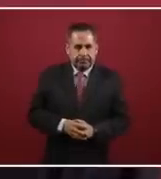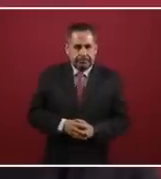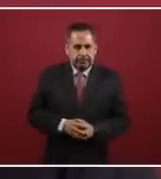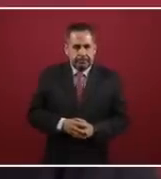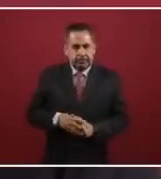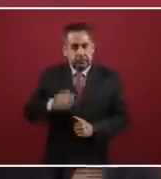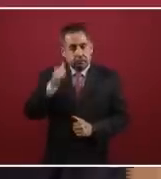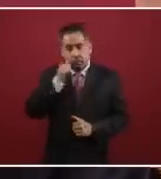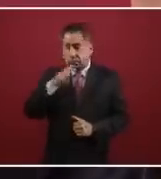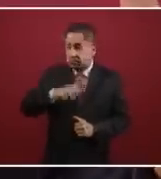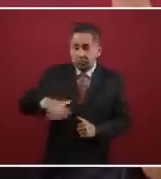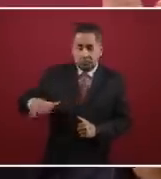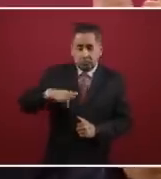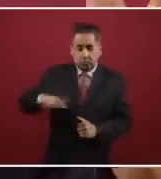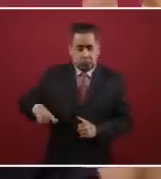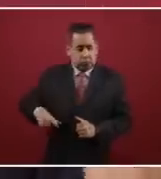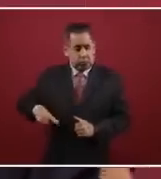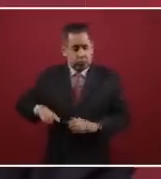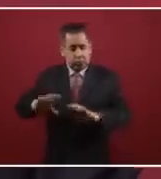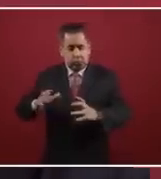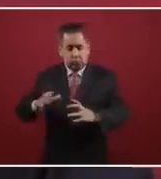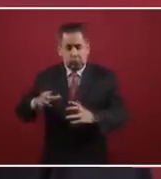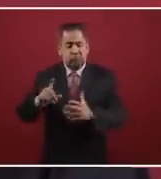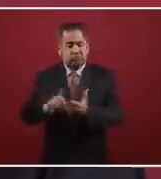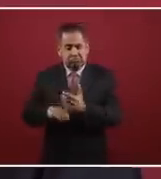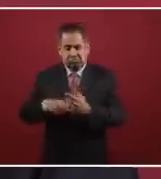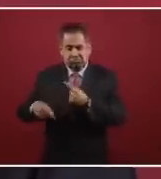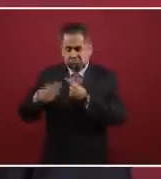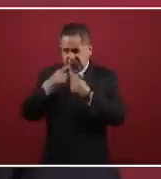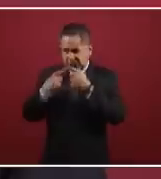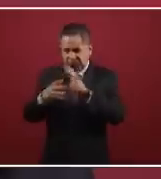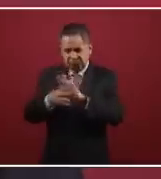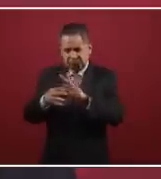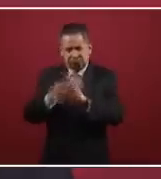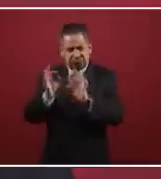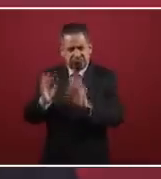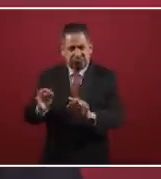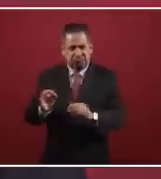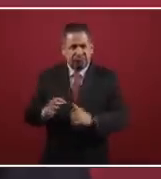Casi todo el gobierno está